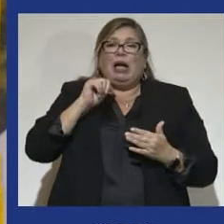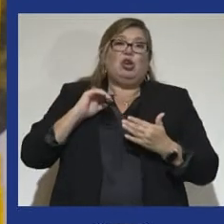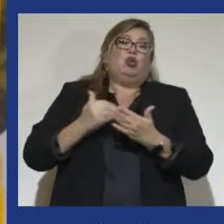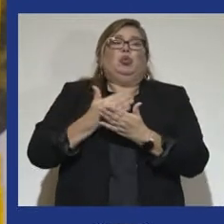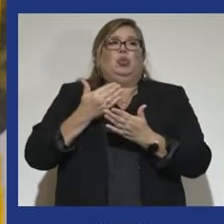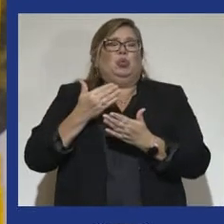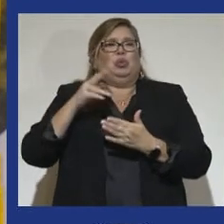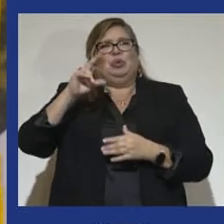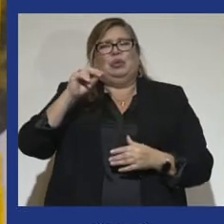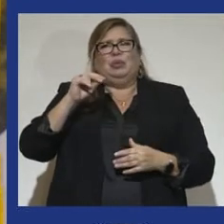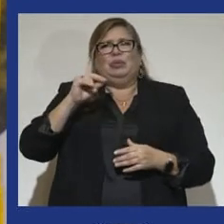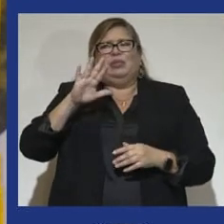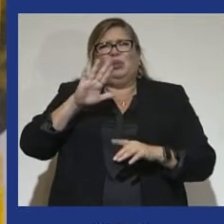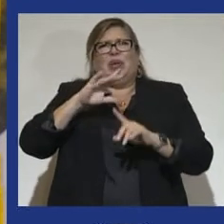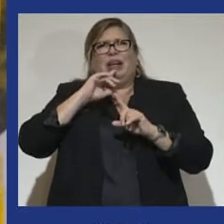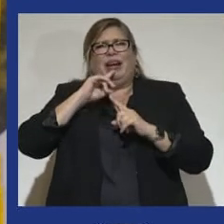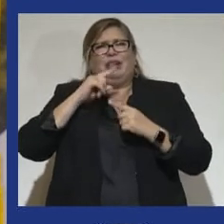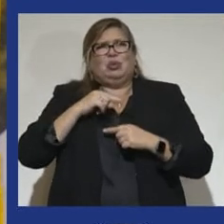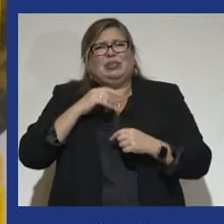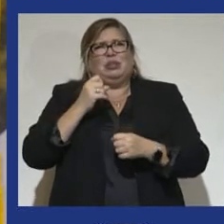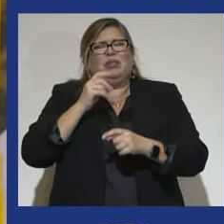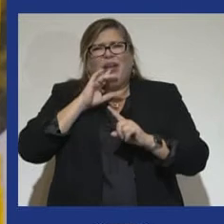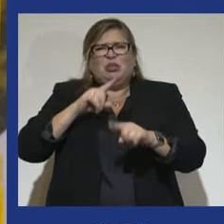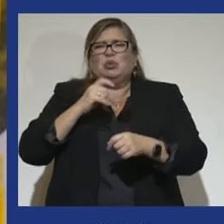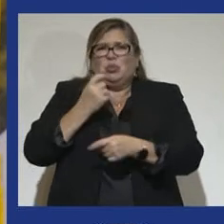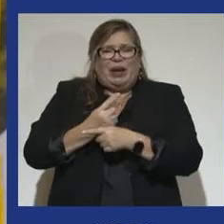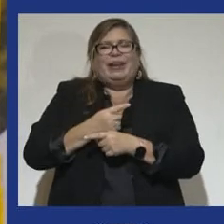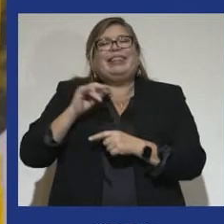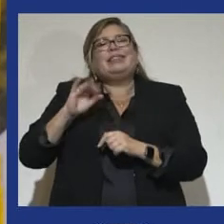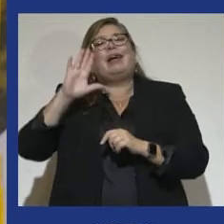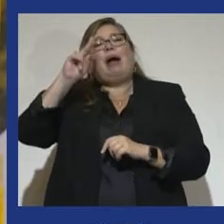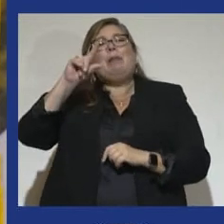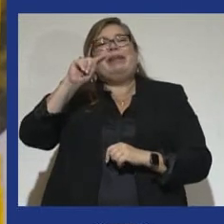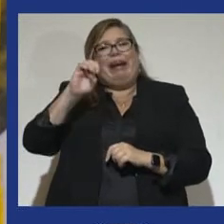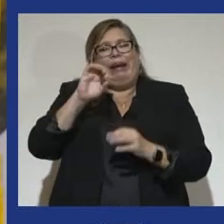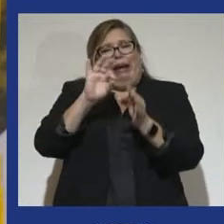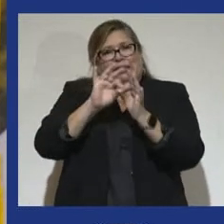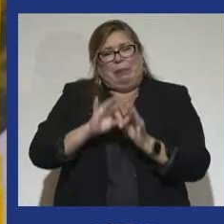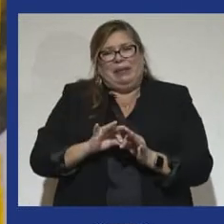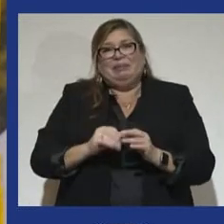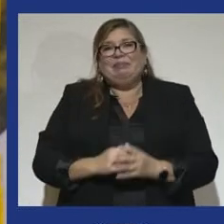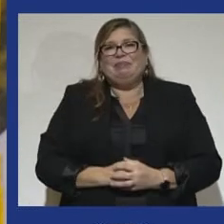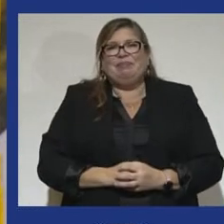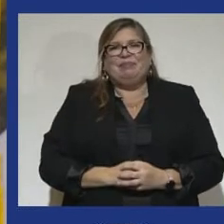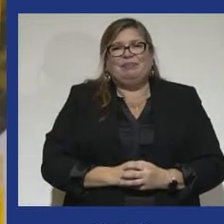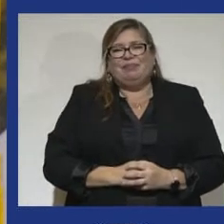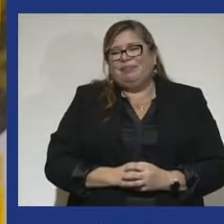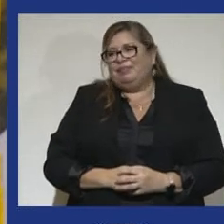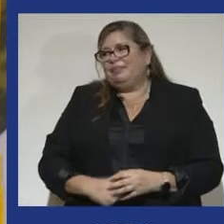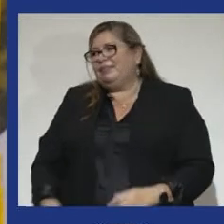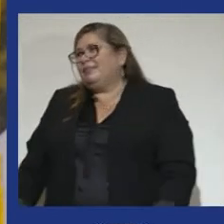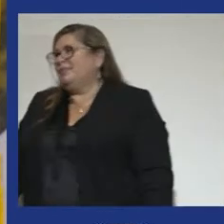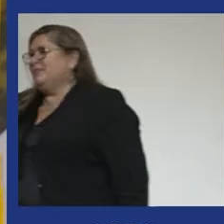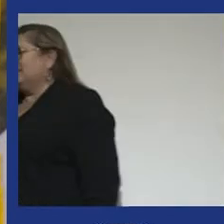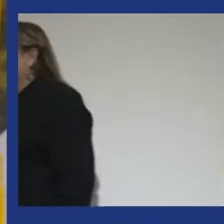no es nuevo la respuesta es correcto no es nuevo es un presupuesto actualizado